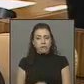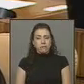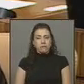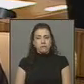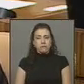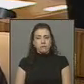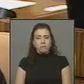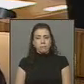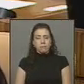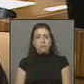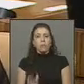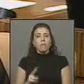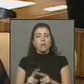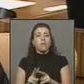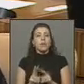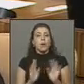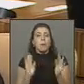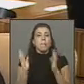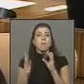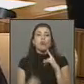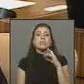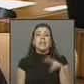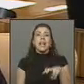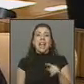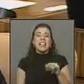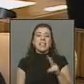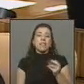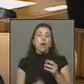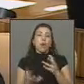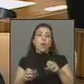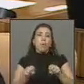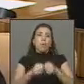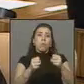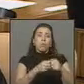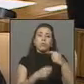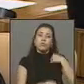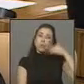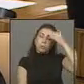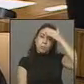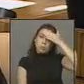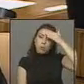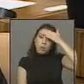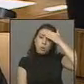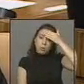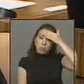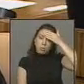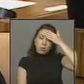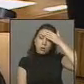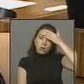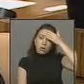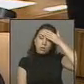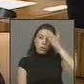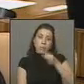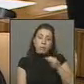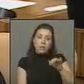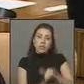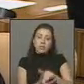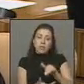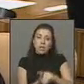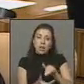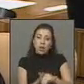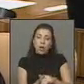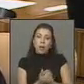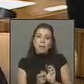se va a restaurar el bosque nativo arrasado? Nos preocupa enormemente que se sigan en las provincias de Chiloé, en